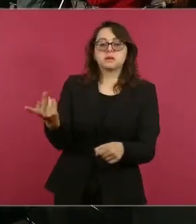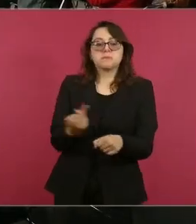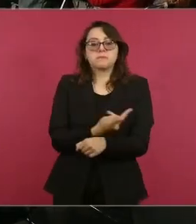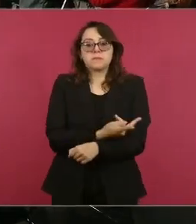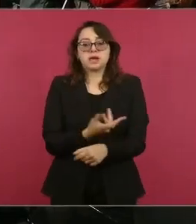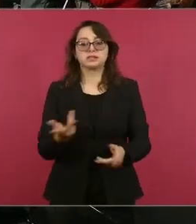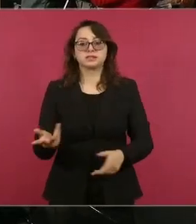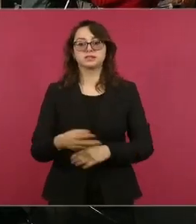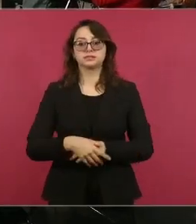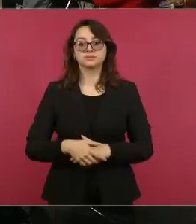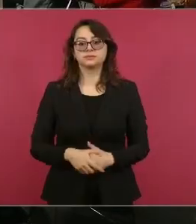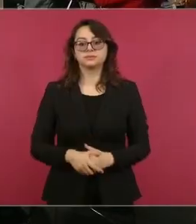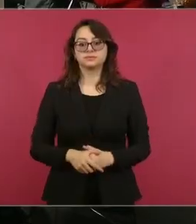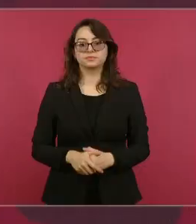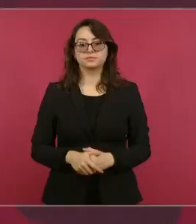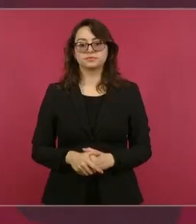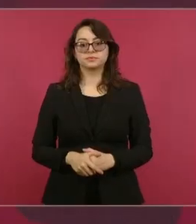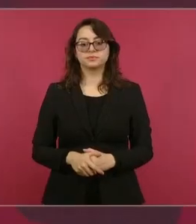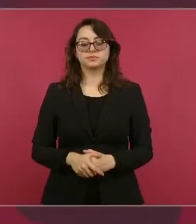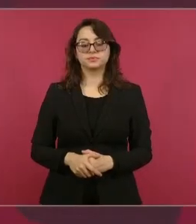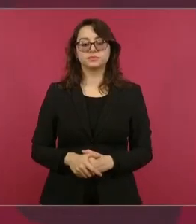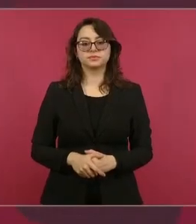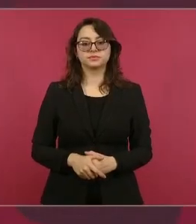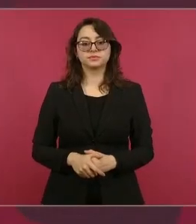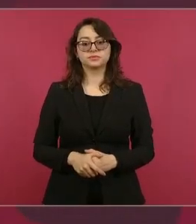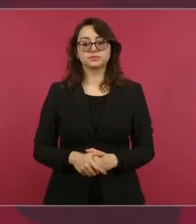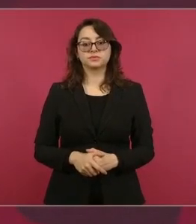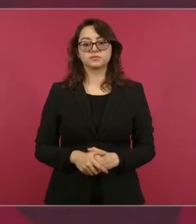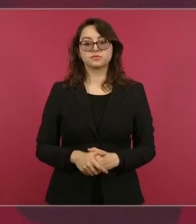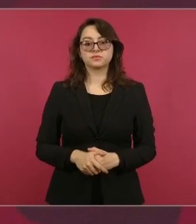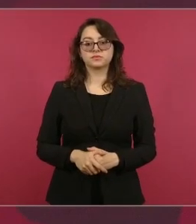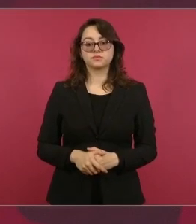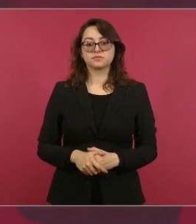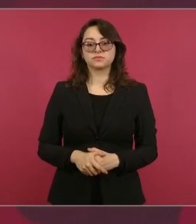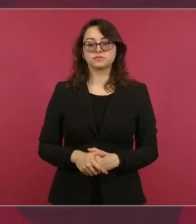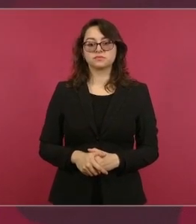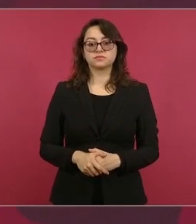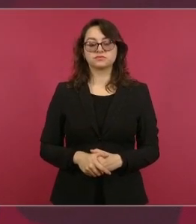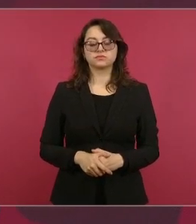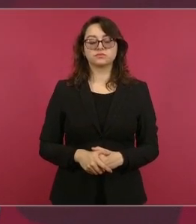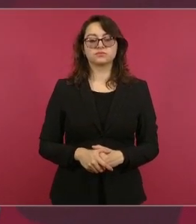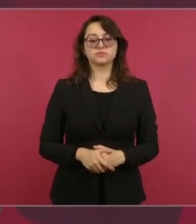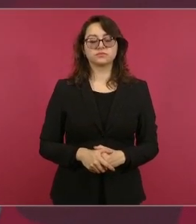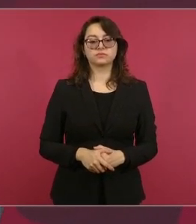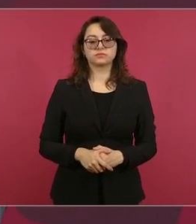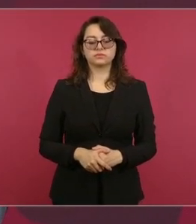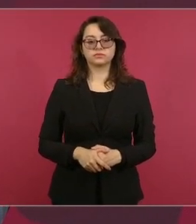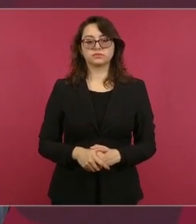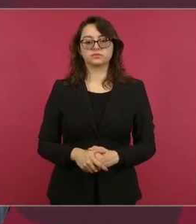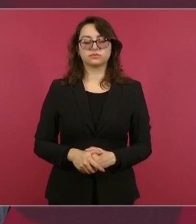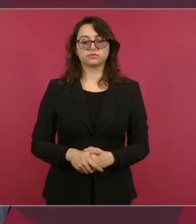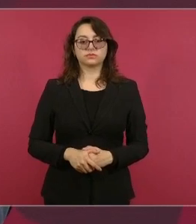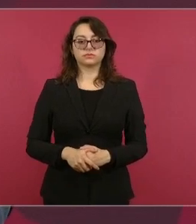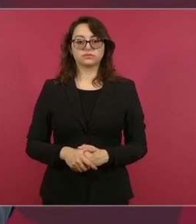situación? Sería todo, presidente. Pues que sí hay pues cierta